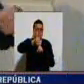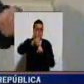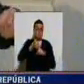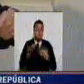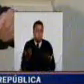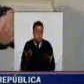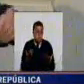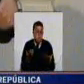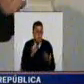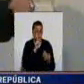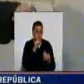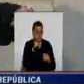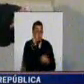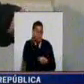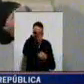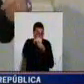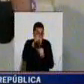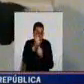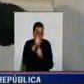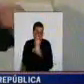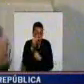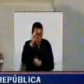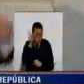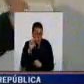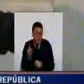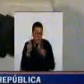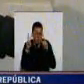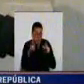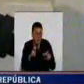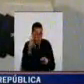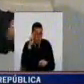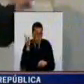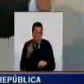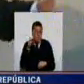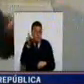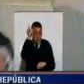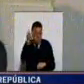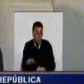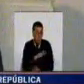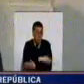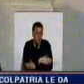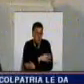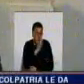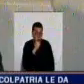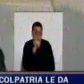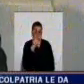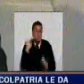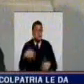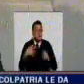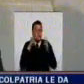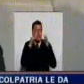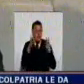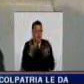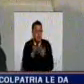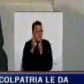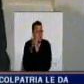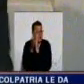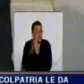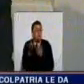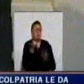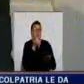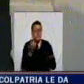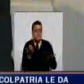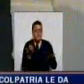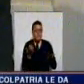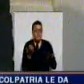¿No es parte del trabajo de un funcionario público prudente no facilitar este tipo de situaciones de las que estoy hablando? ¿O me